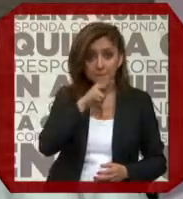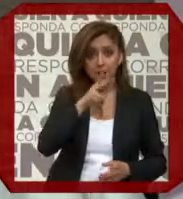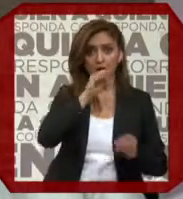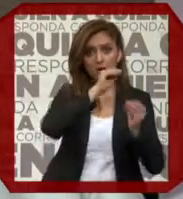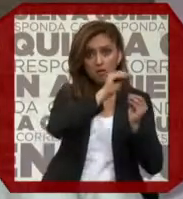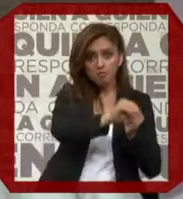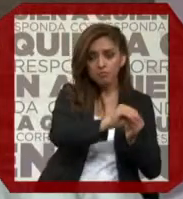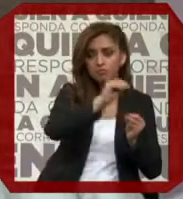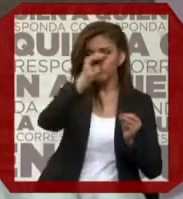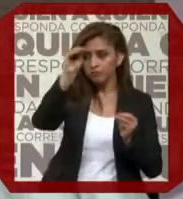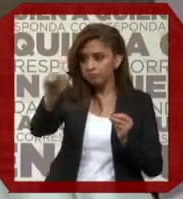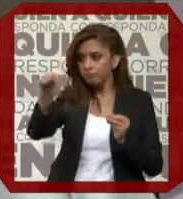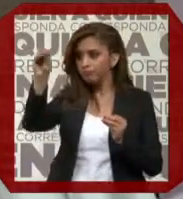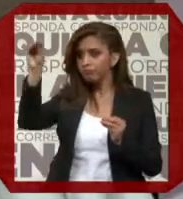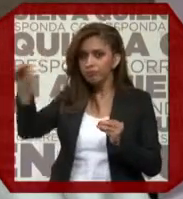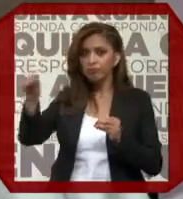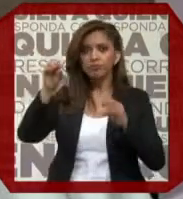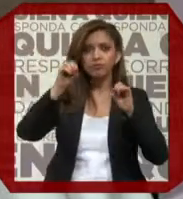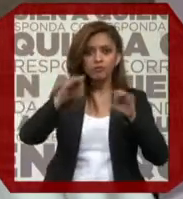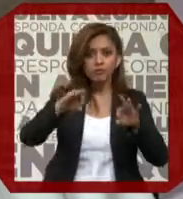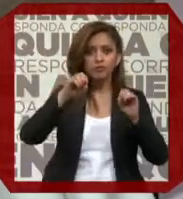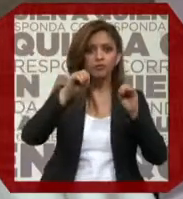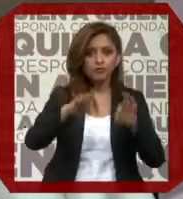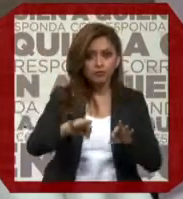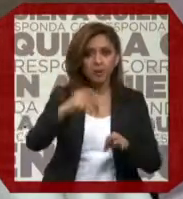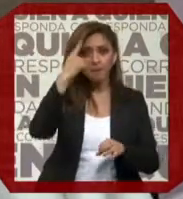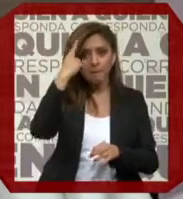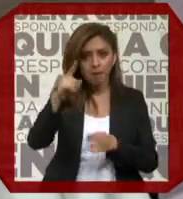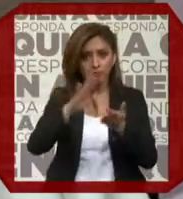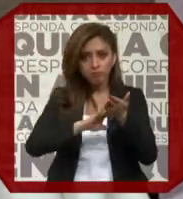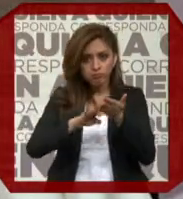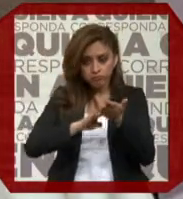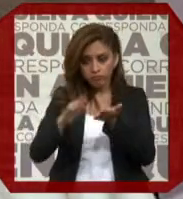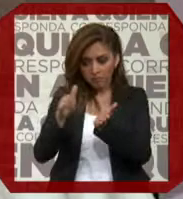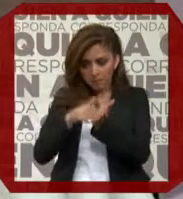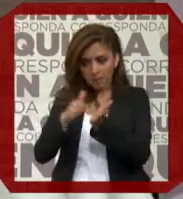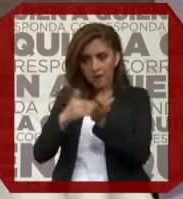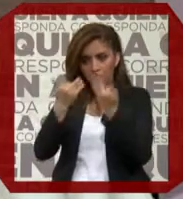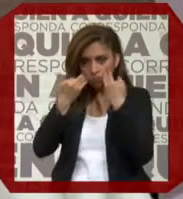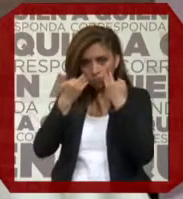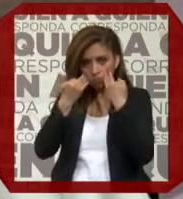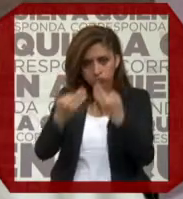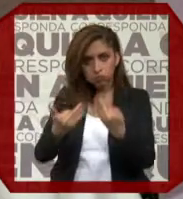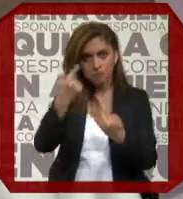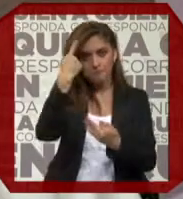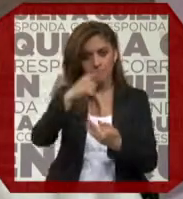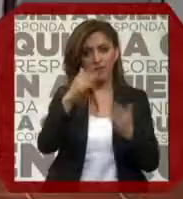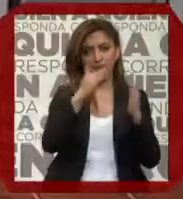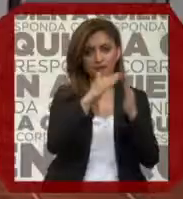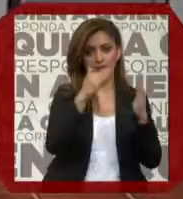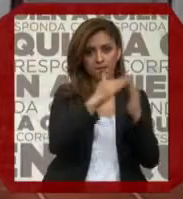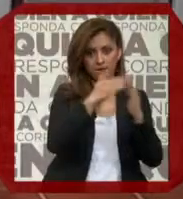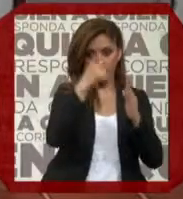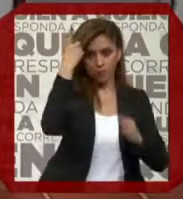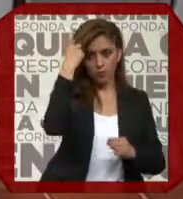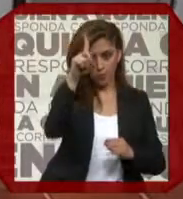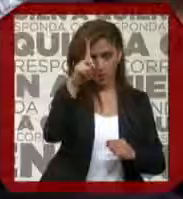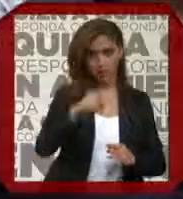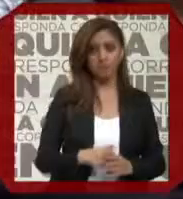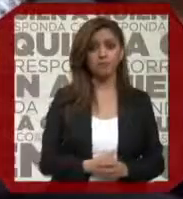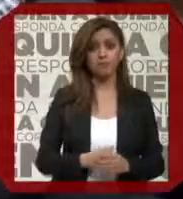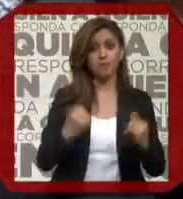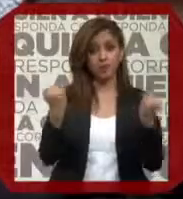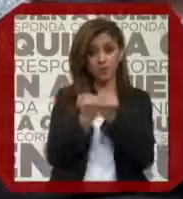en oficina tratando de que le dieran el finiquito para poder tener las escrituras. Señala que como él,